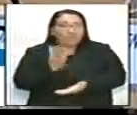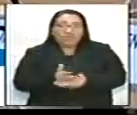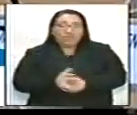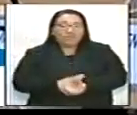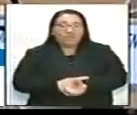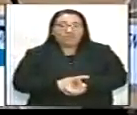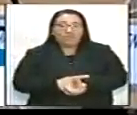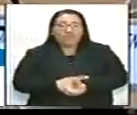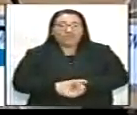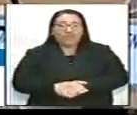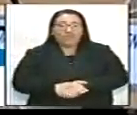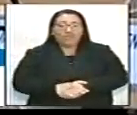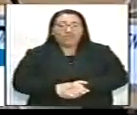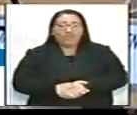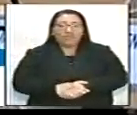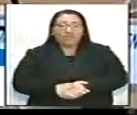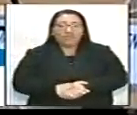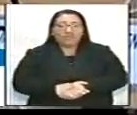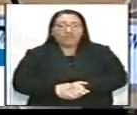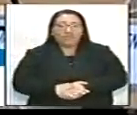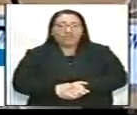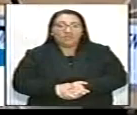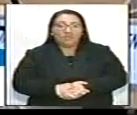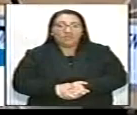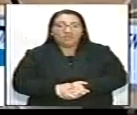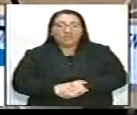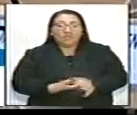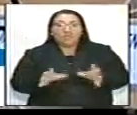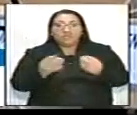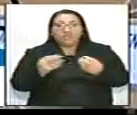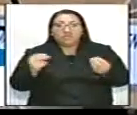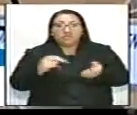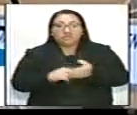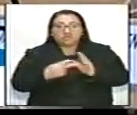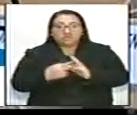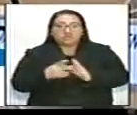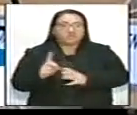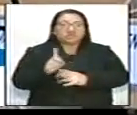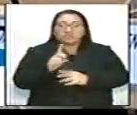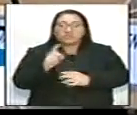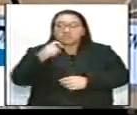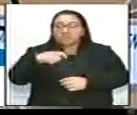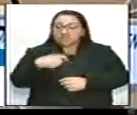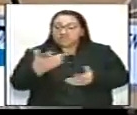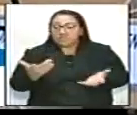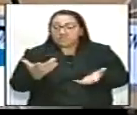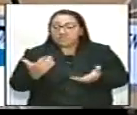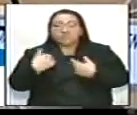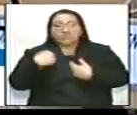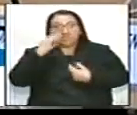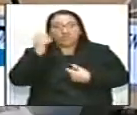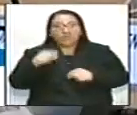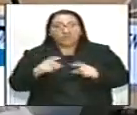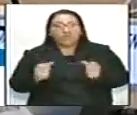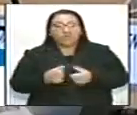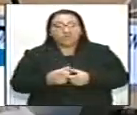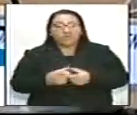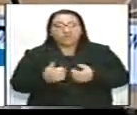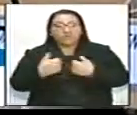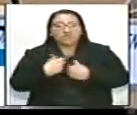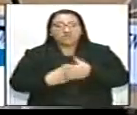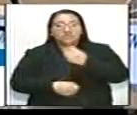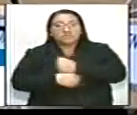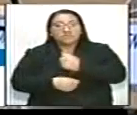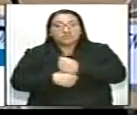actos, sin que de repente pues muchos no amerita. Yo creo de que esta comisión tiene que